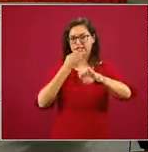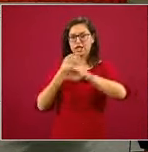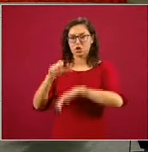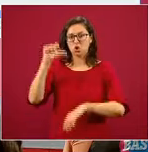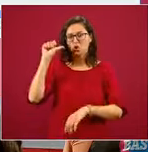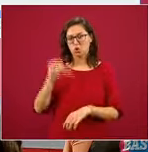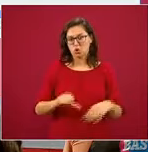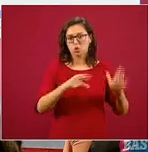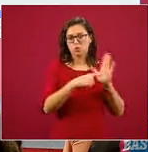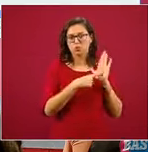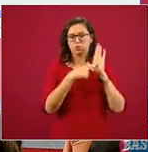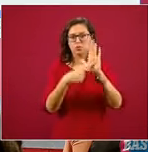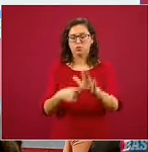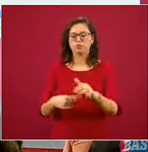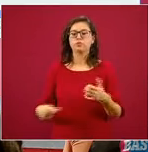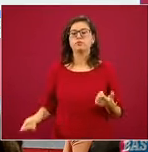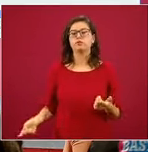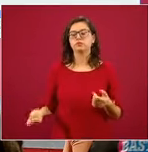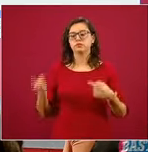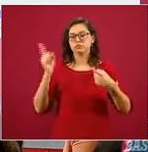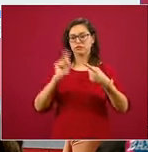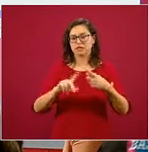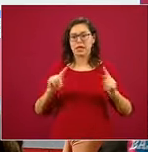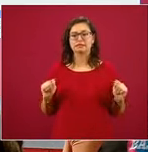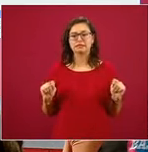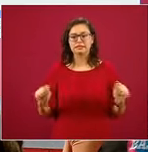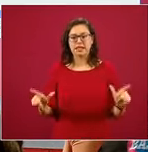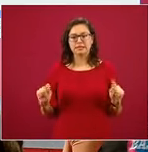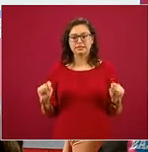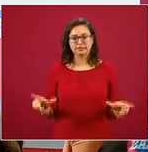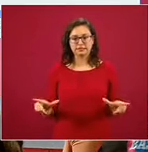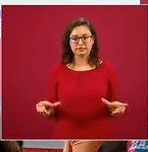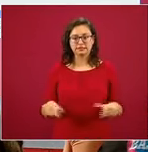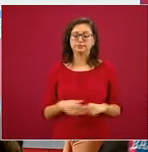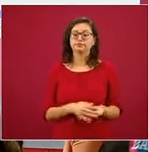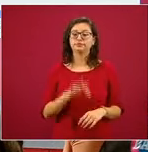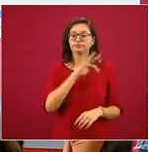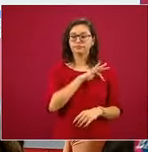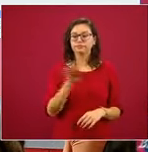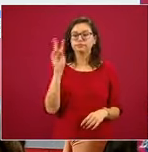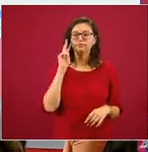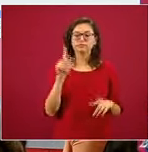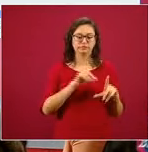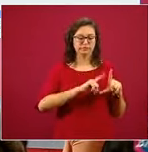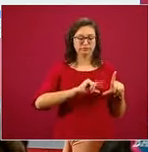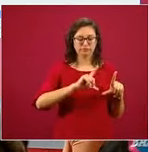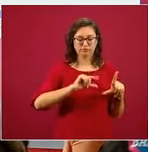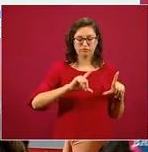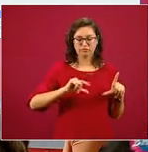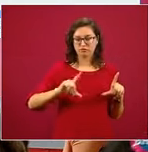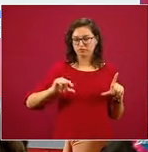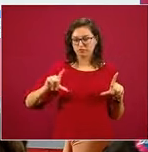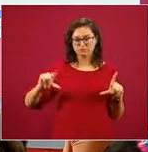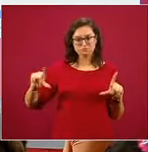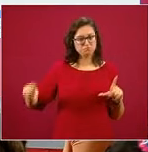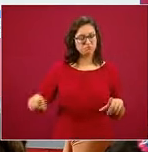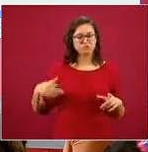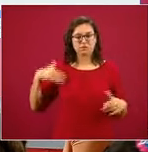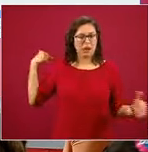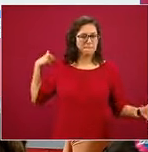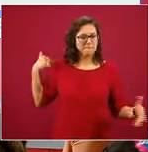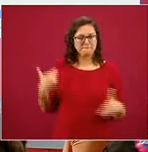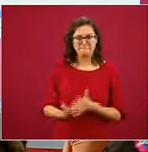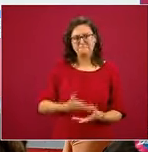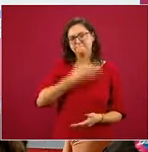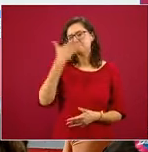es Tlaxcala. Veamos primero las barras, que son las que habíamos estado presentando en diapositivas